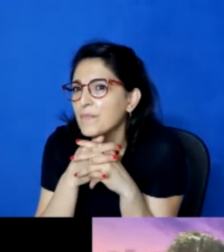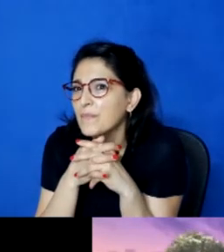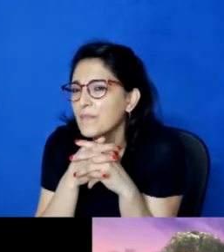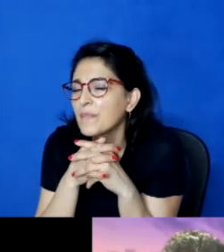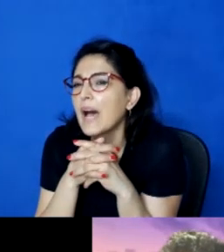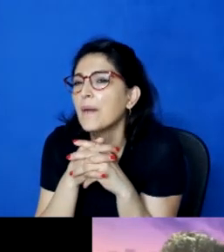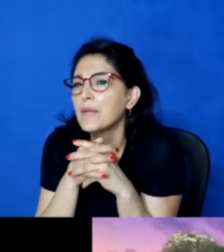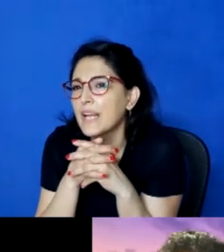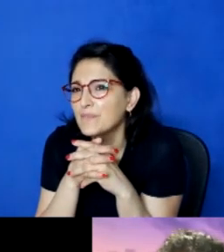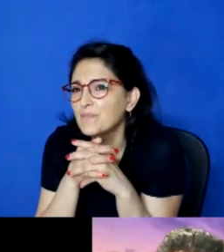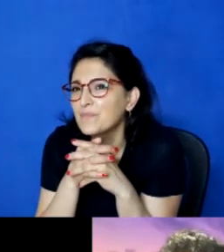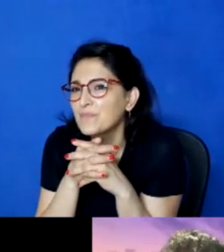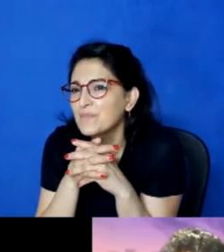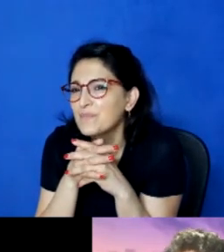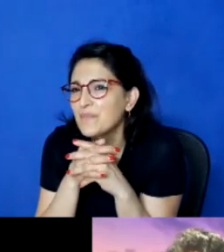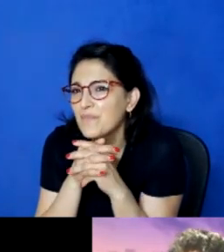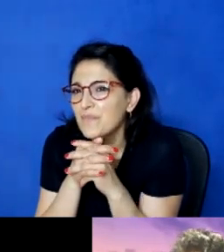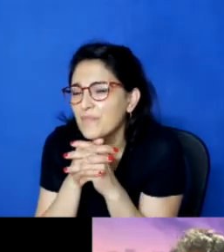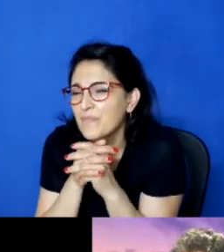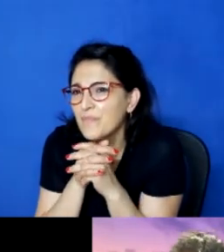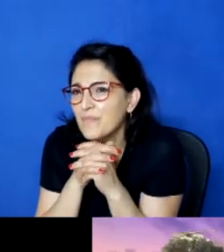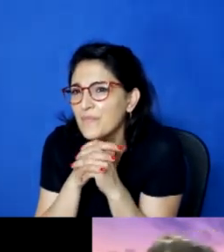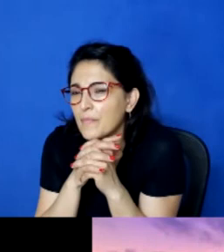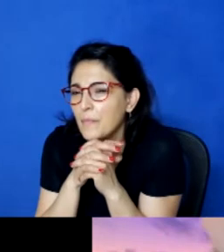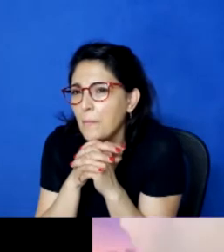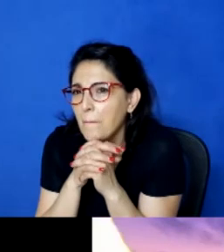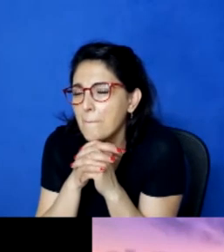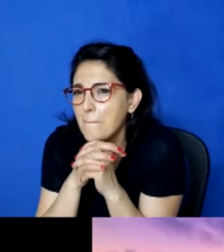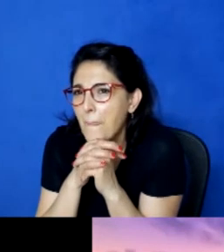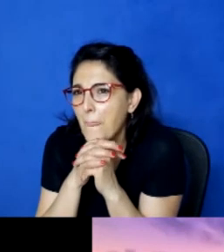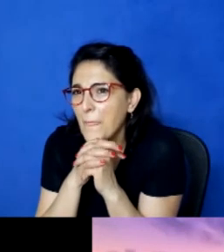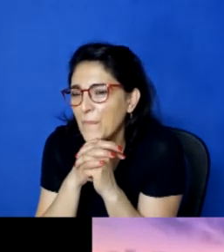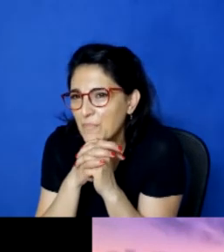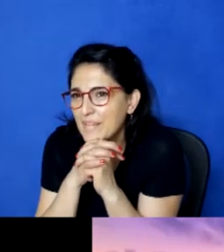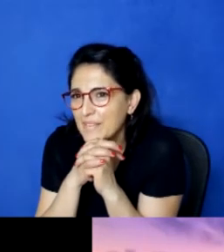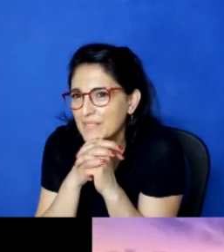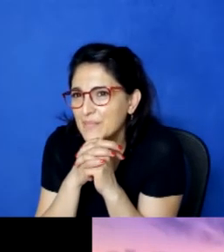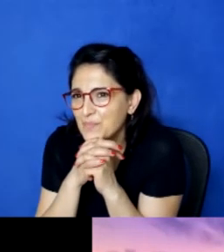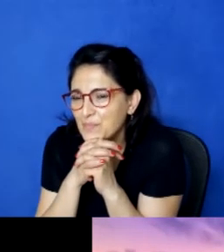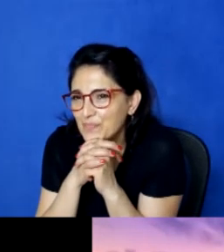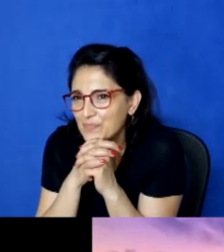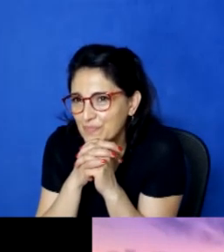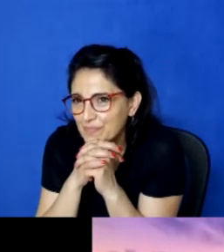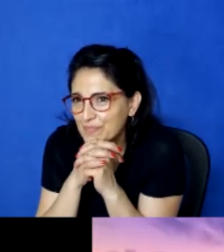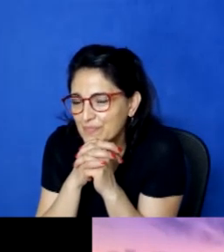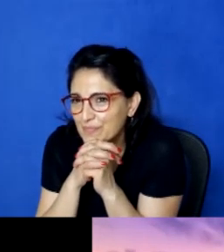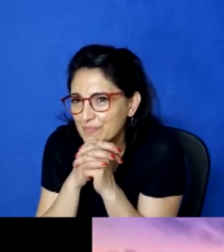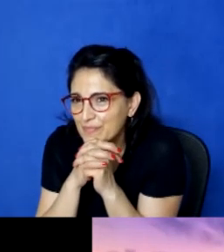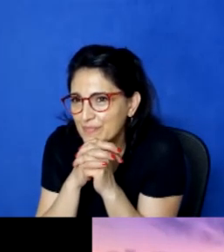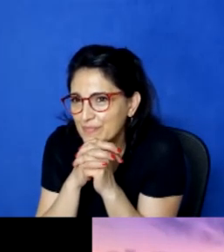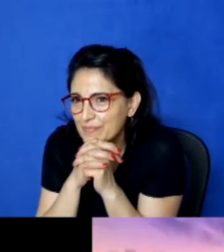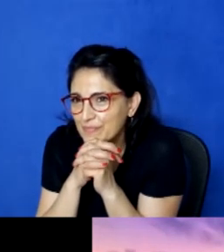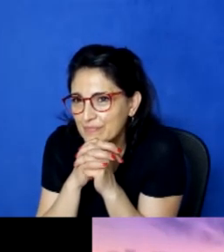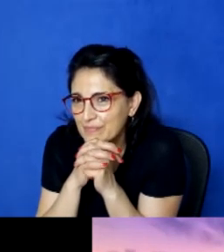ser. Para mí, un panadero francés puede hacer su pastelería, pero un panadero italiano hace